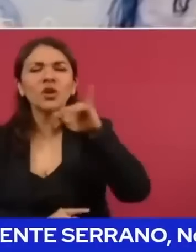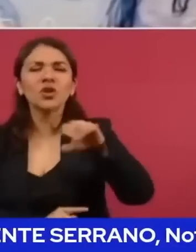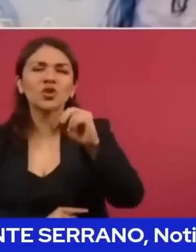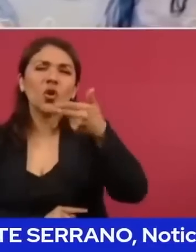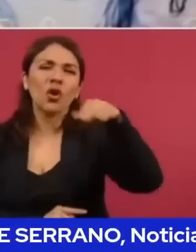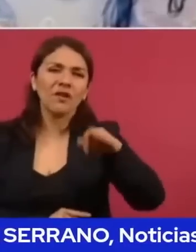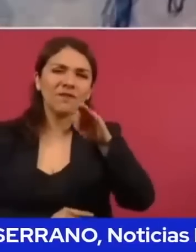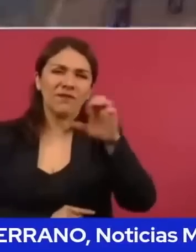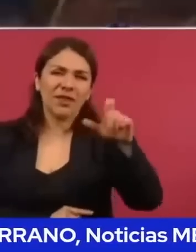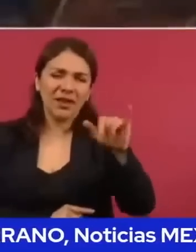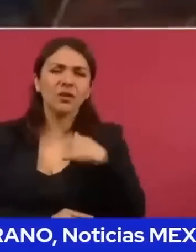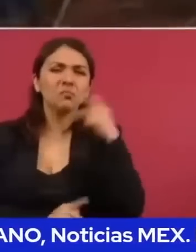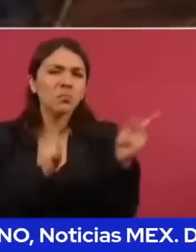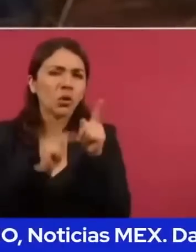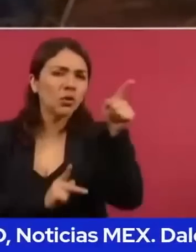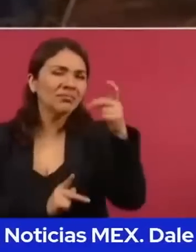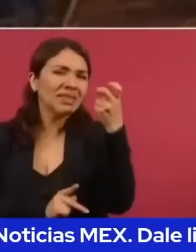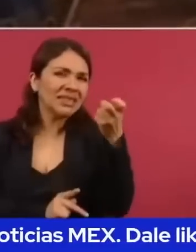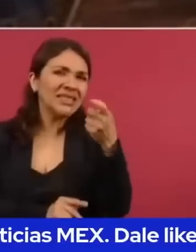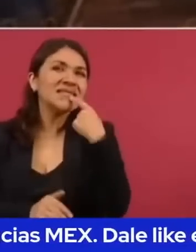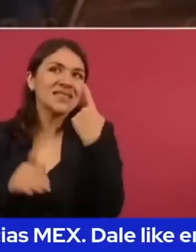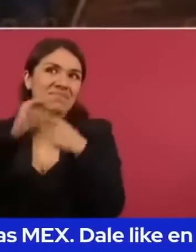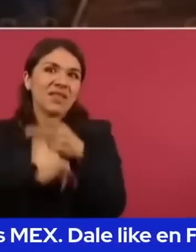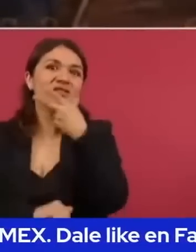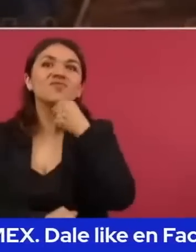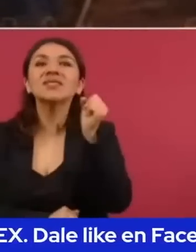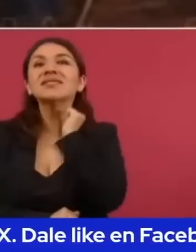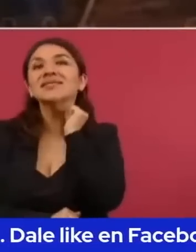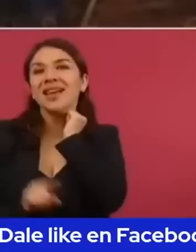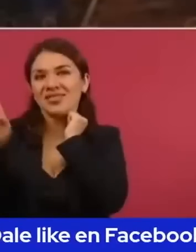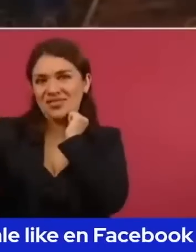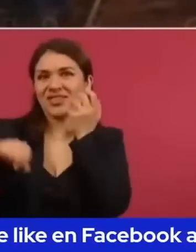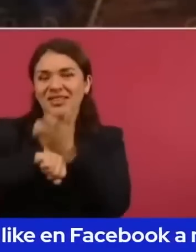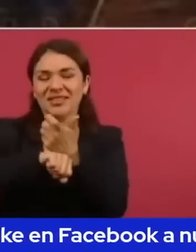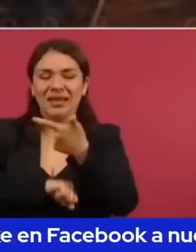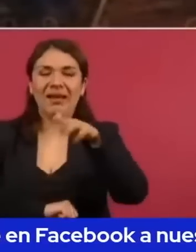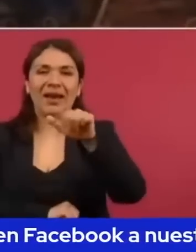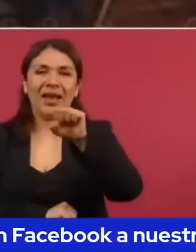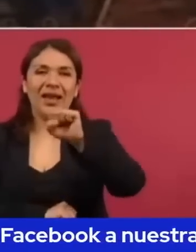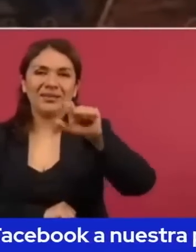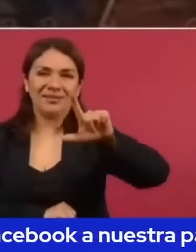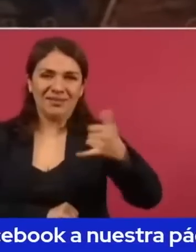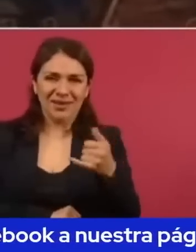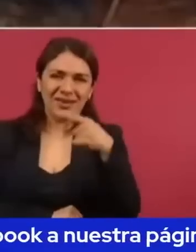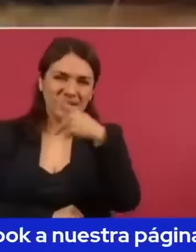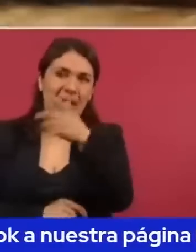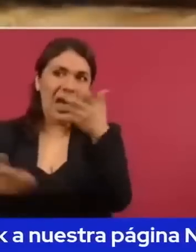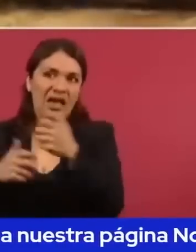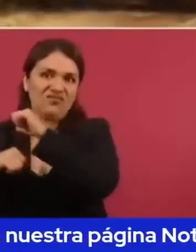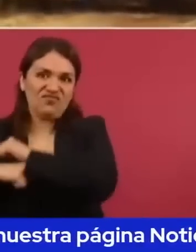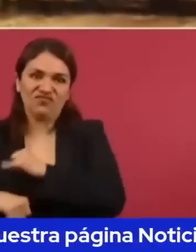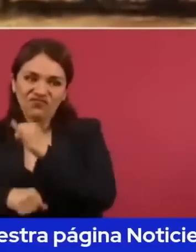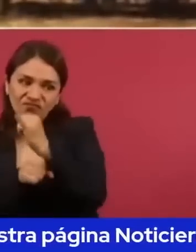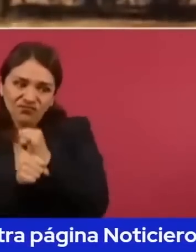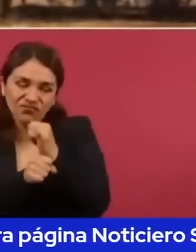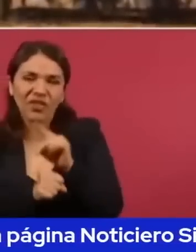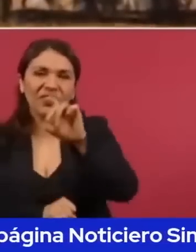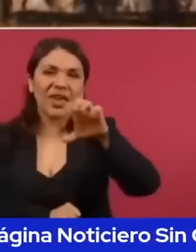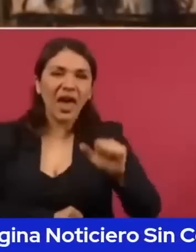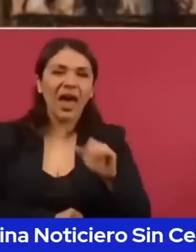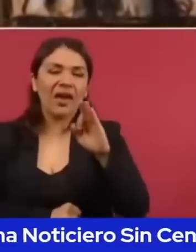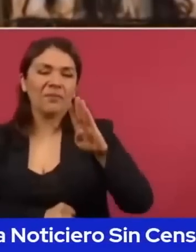no solamente sobre esta demanda del senador Grassley, este senador que está investigando a la DEA y el